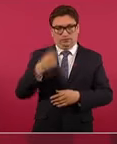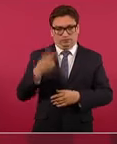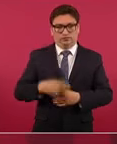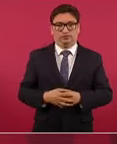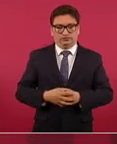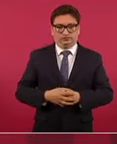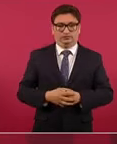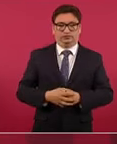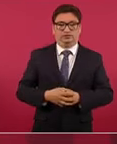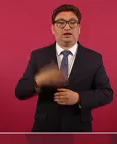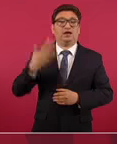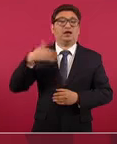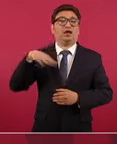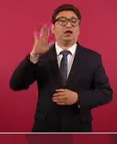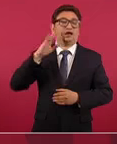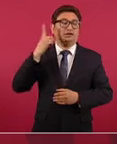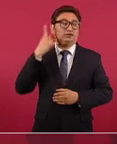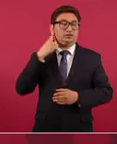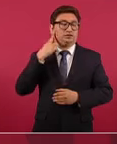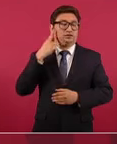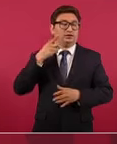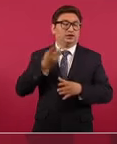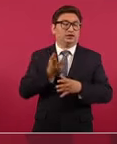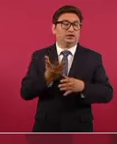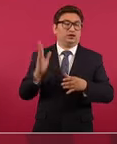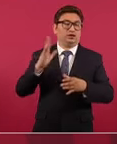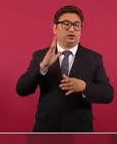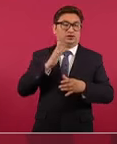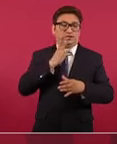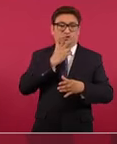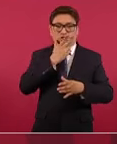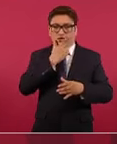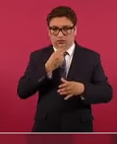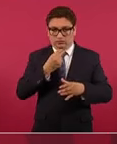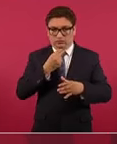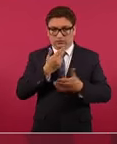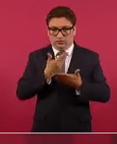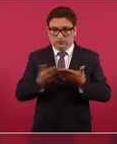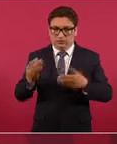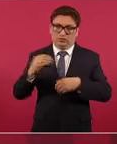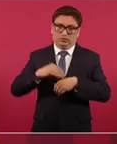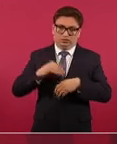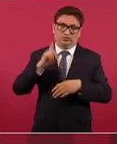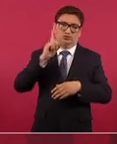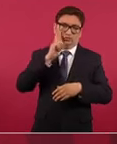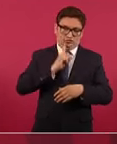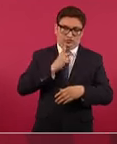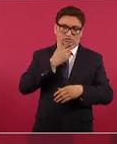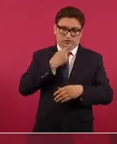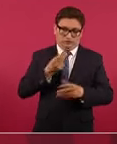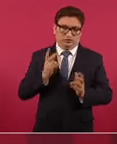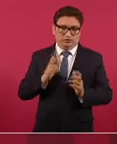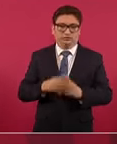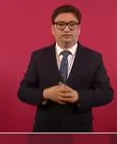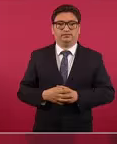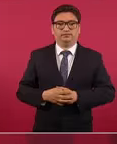se decía en ese entonces hombres y ahora hay que agregarle mujeres y hombres